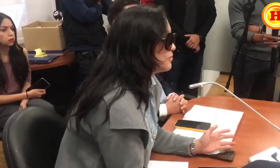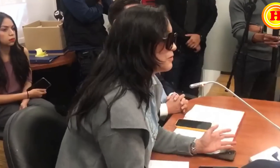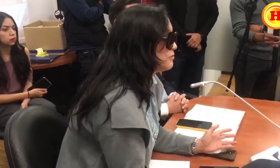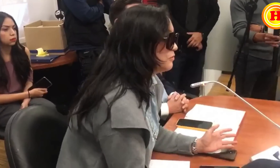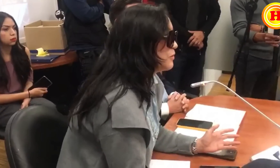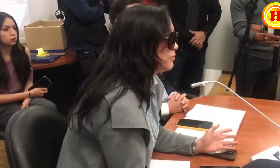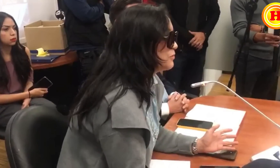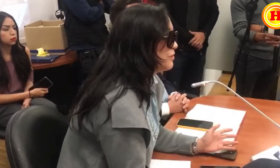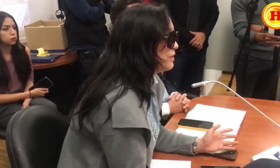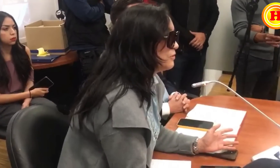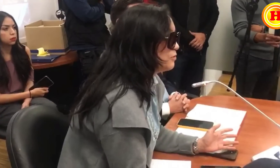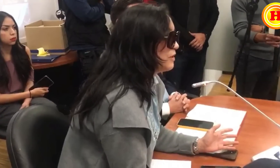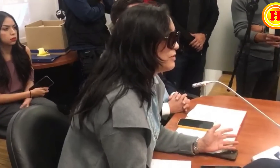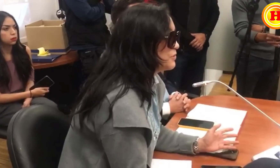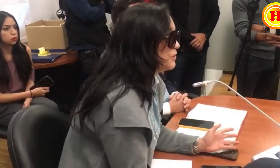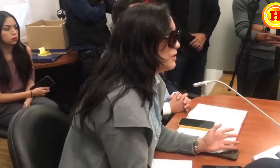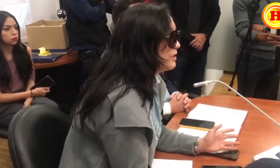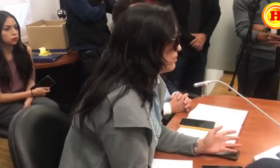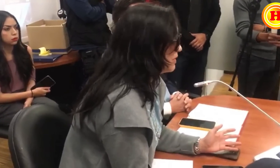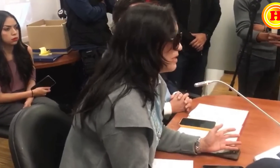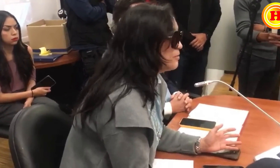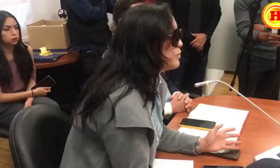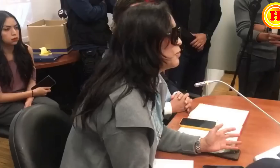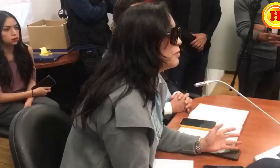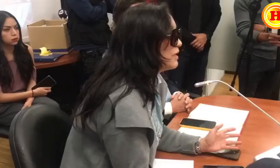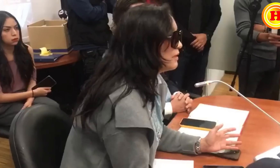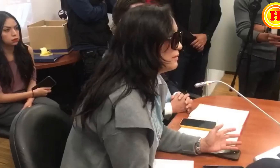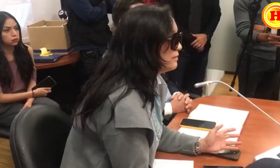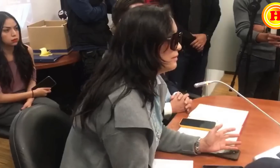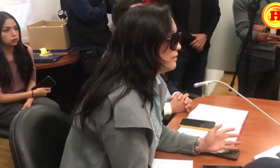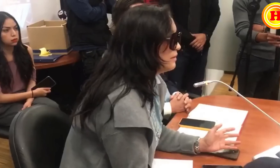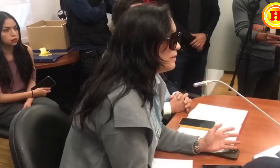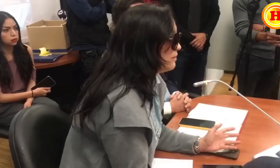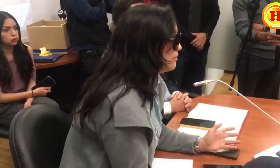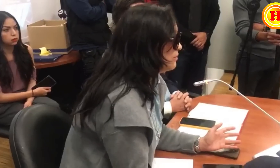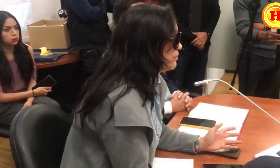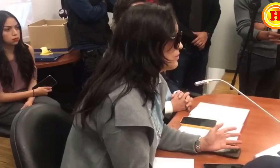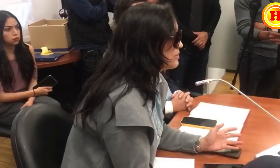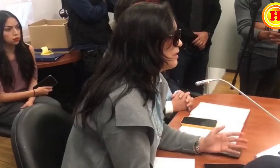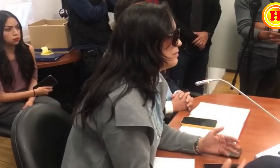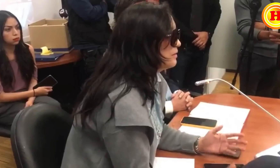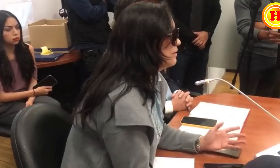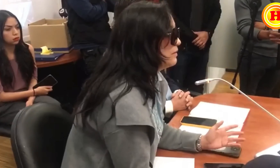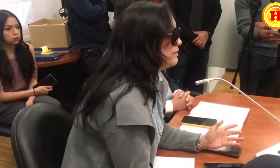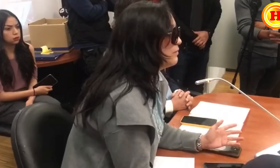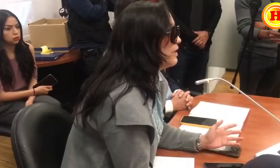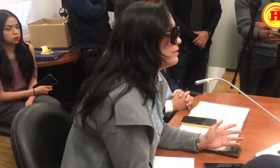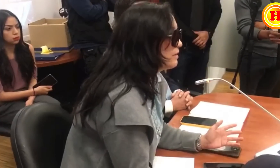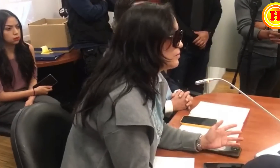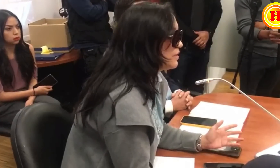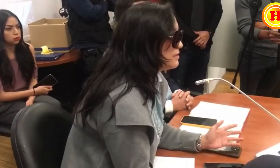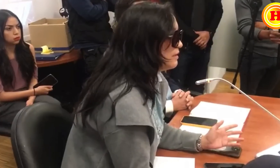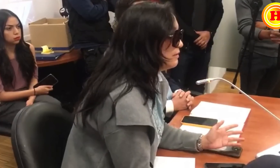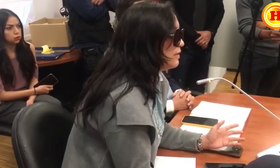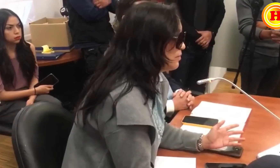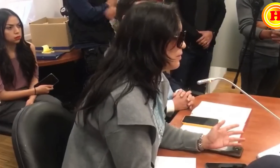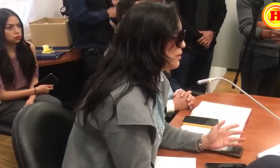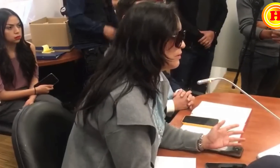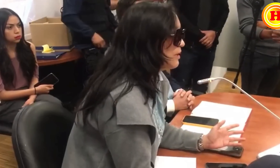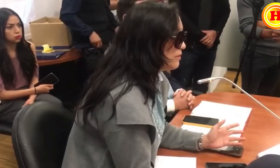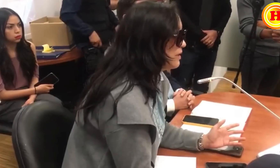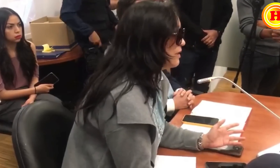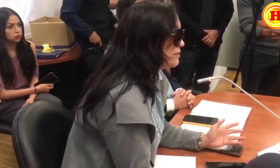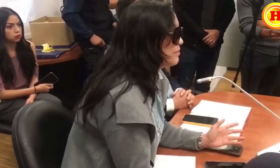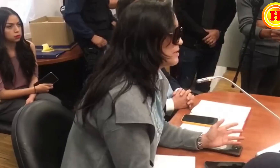Cuando con sus pronunciamientos lo ha dicho de manera muy pública, que usted defiende a su presidente. El